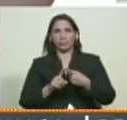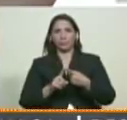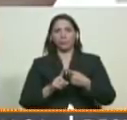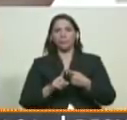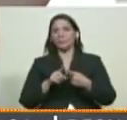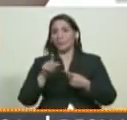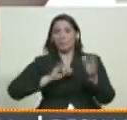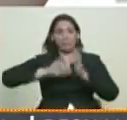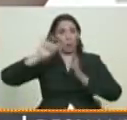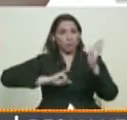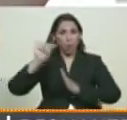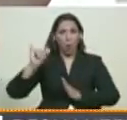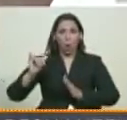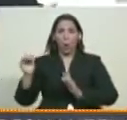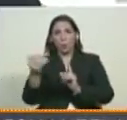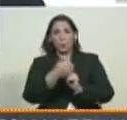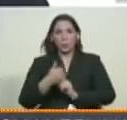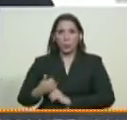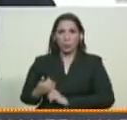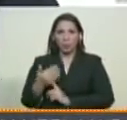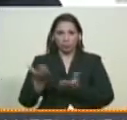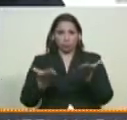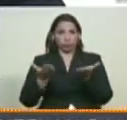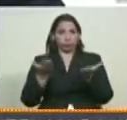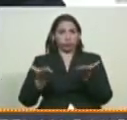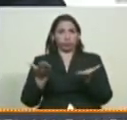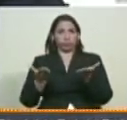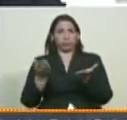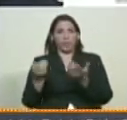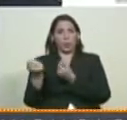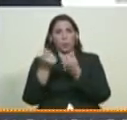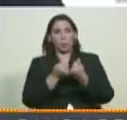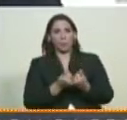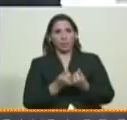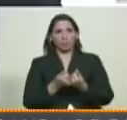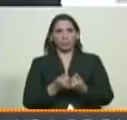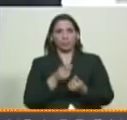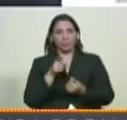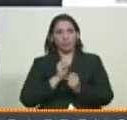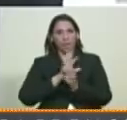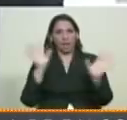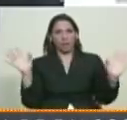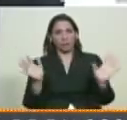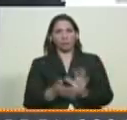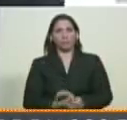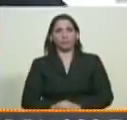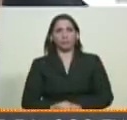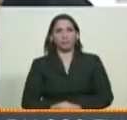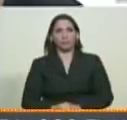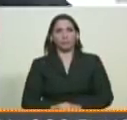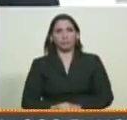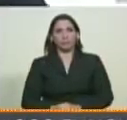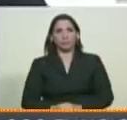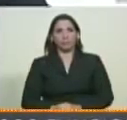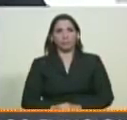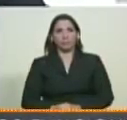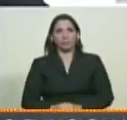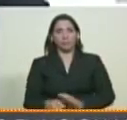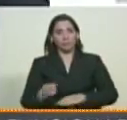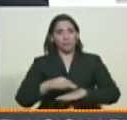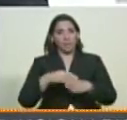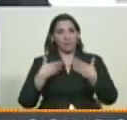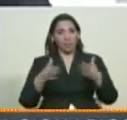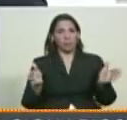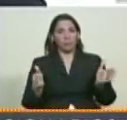acaparamiento, boicot y desestabilización de la economía. Queda claro que para este Ministerio